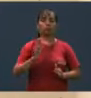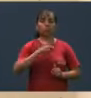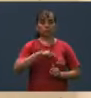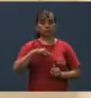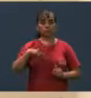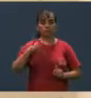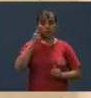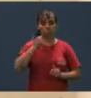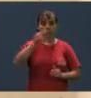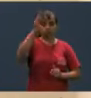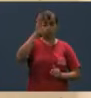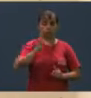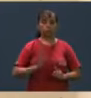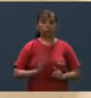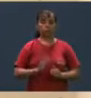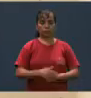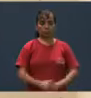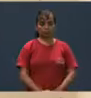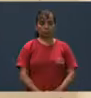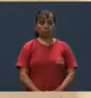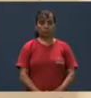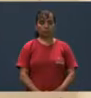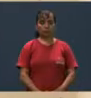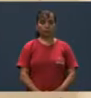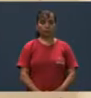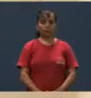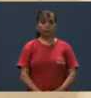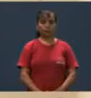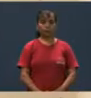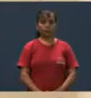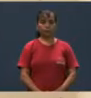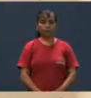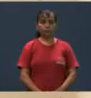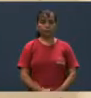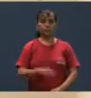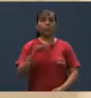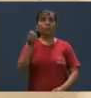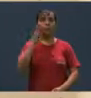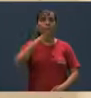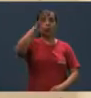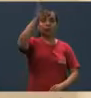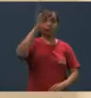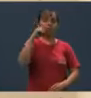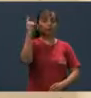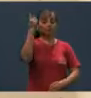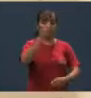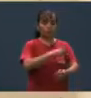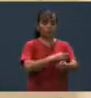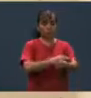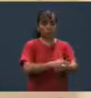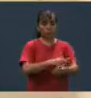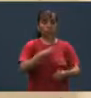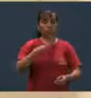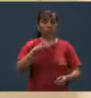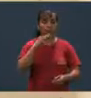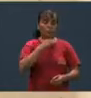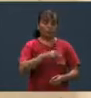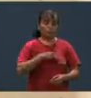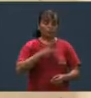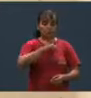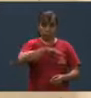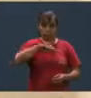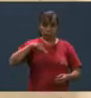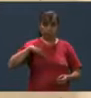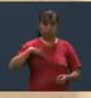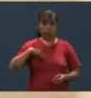ante Dios nuestro Señor. Que Dios Todopoderoso tenga misericordia